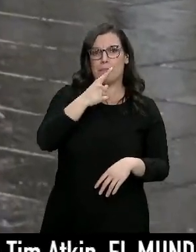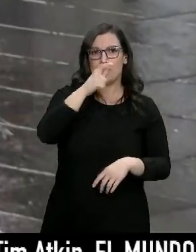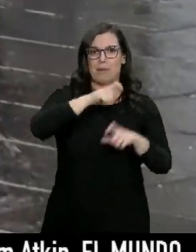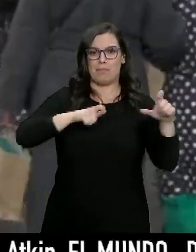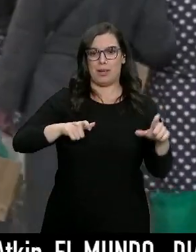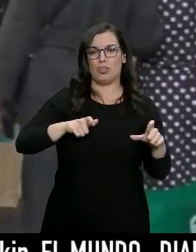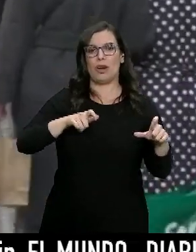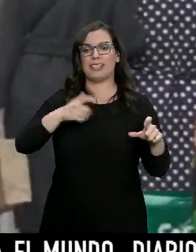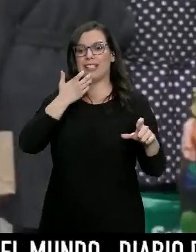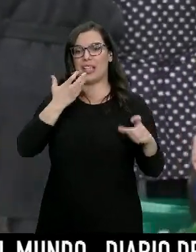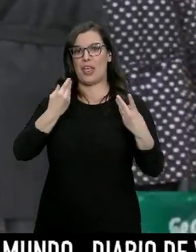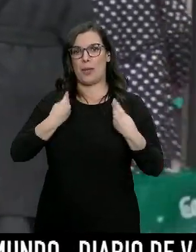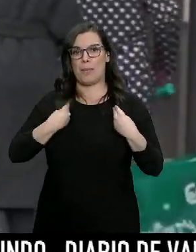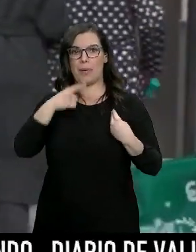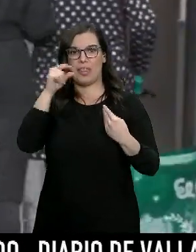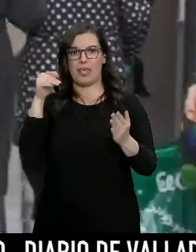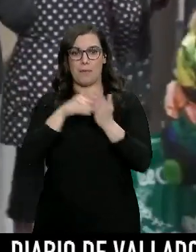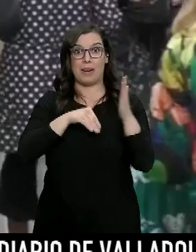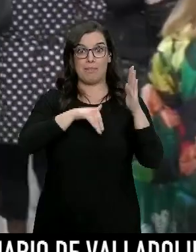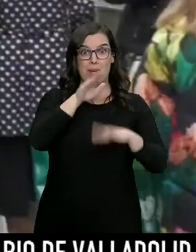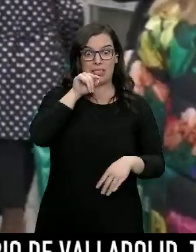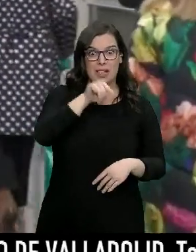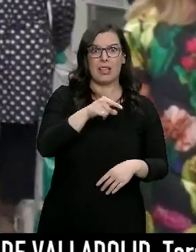casos por 100.000 habitantes.